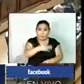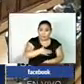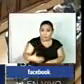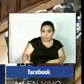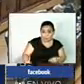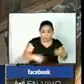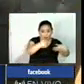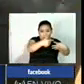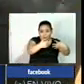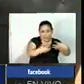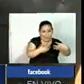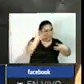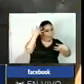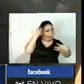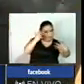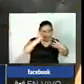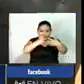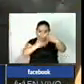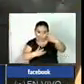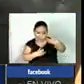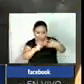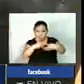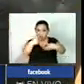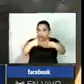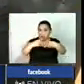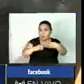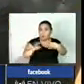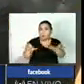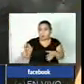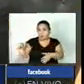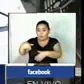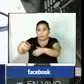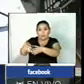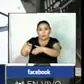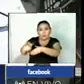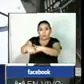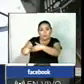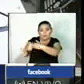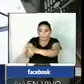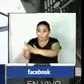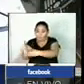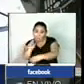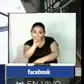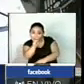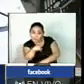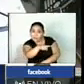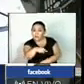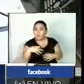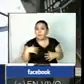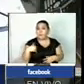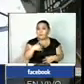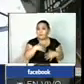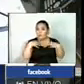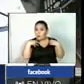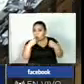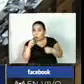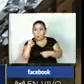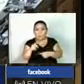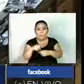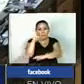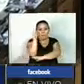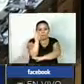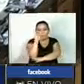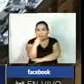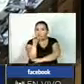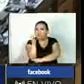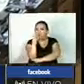argumentó la inconstitucionalidad del mismo porque el Parlamento no consultó al Ministerio de Salud ni al de Relaciones Exteriores generando